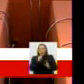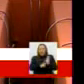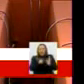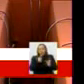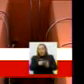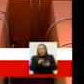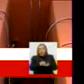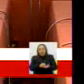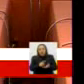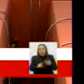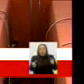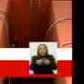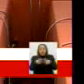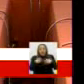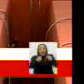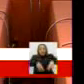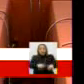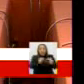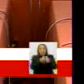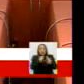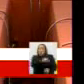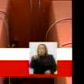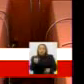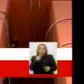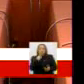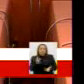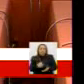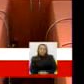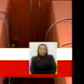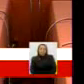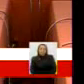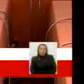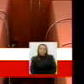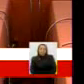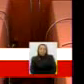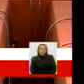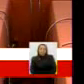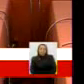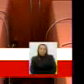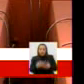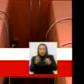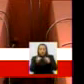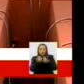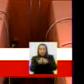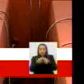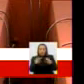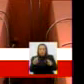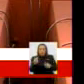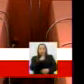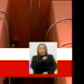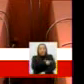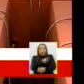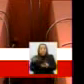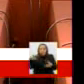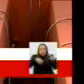esta posibilidad de que los parlamentarios puedan renunciar a su bancada y pasarse a otra bancada. Lo que se quiere es que los grupos parlamentarios se refuercen de